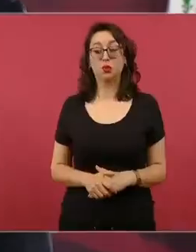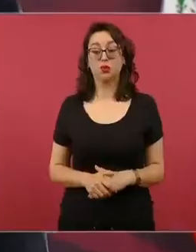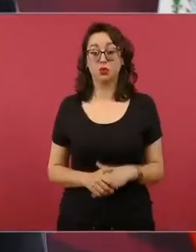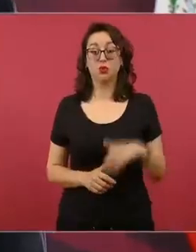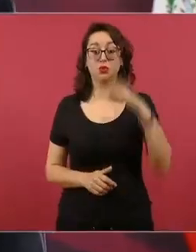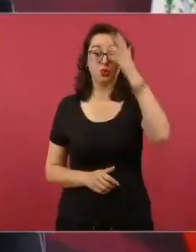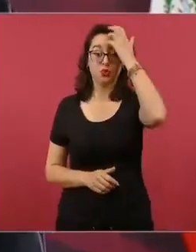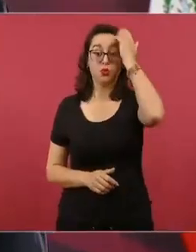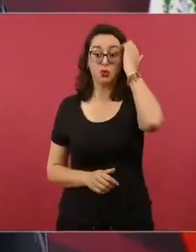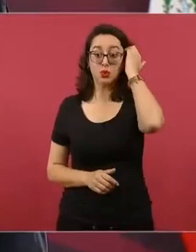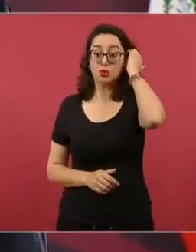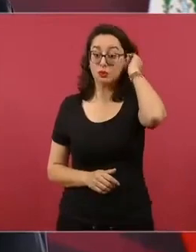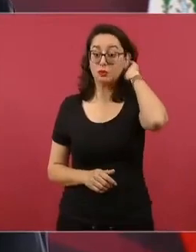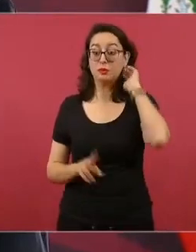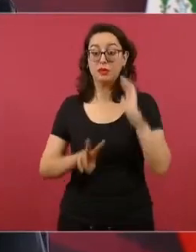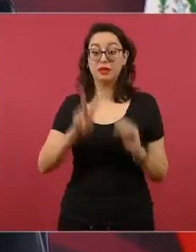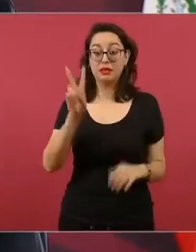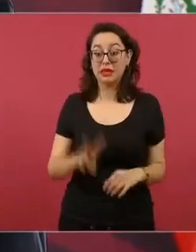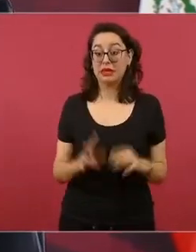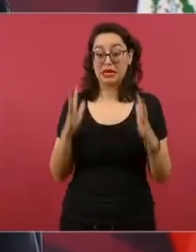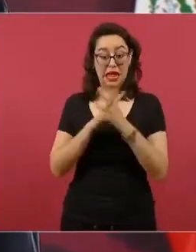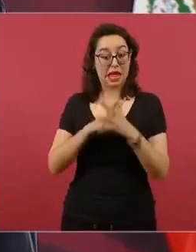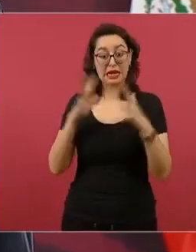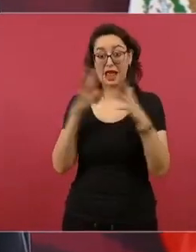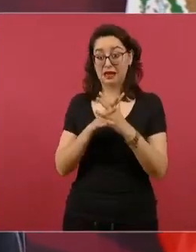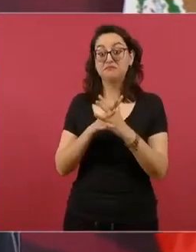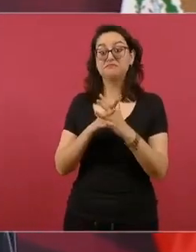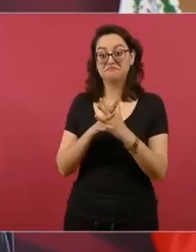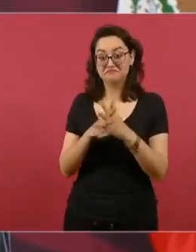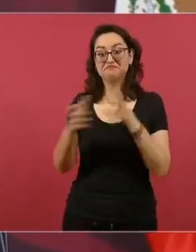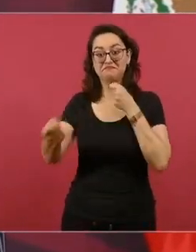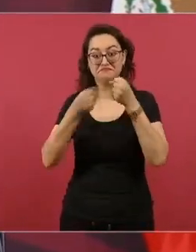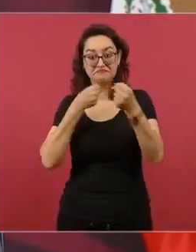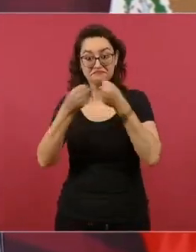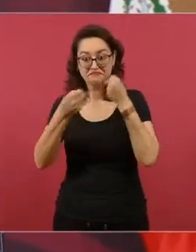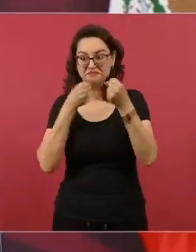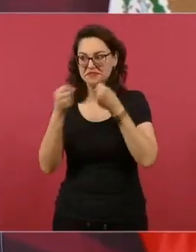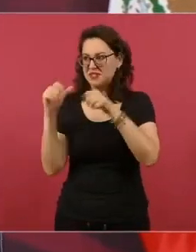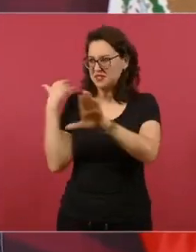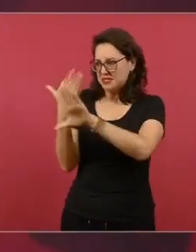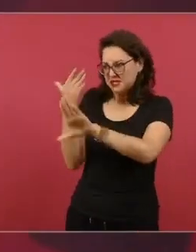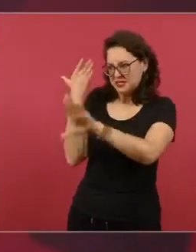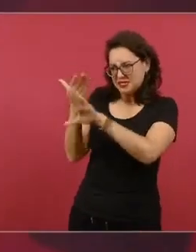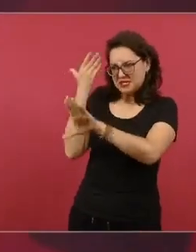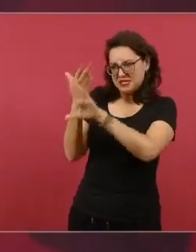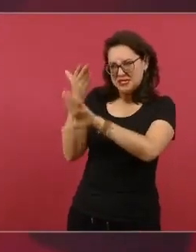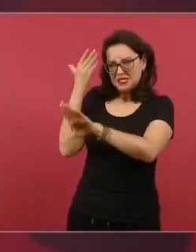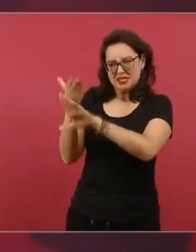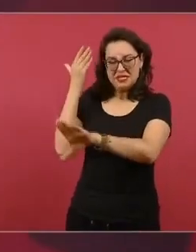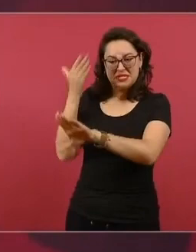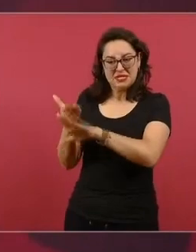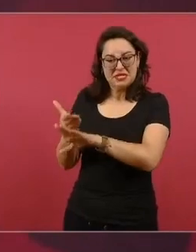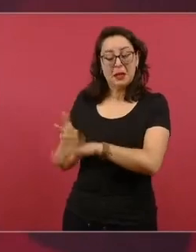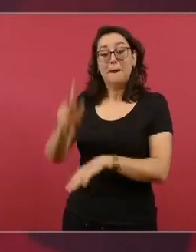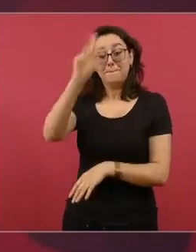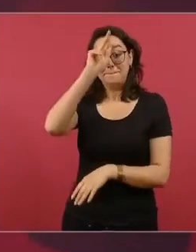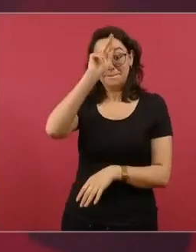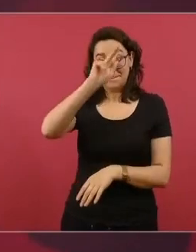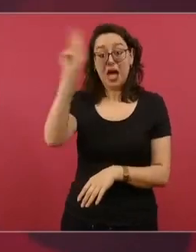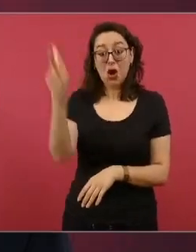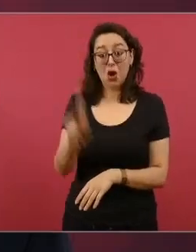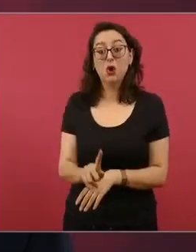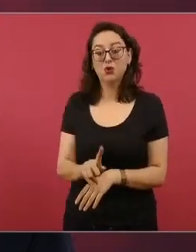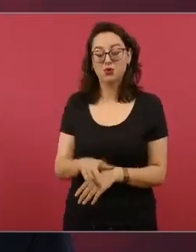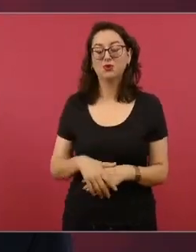un embate mediático, es lo que más les funciona a los